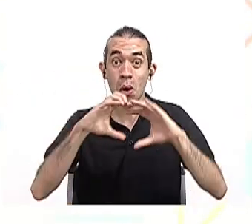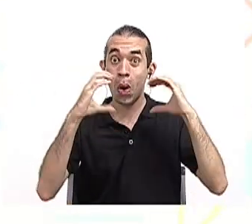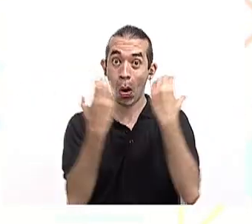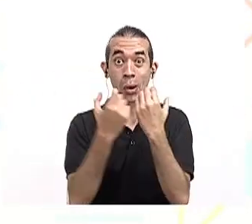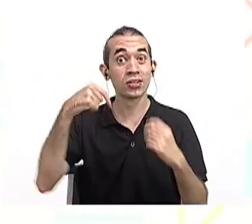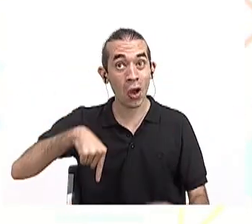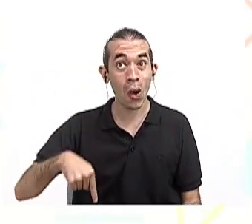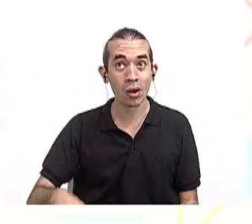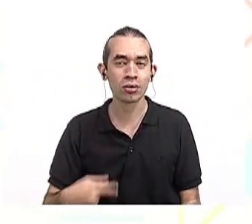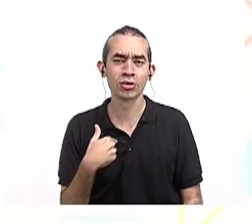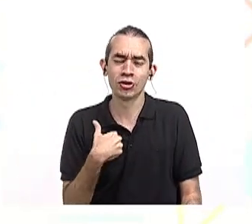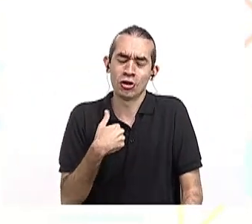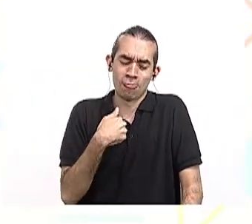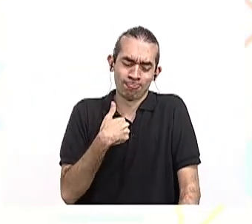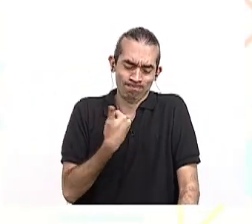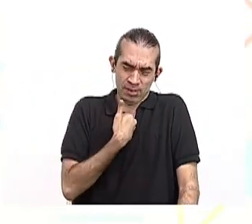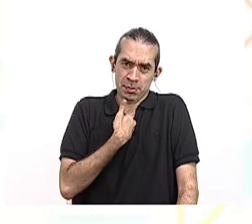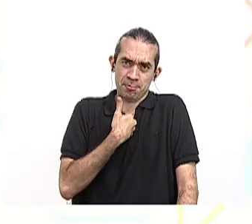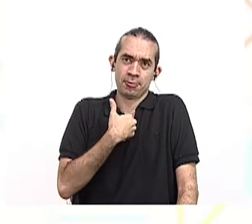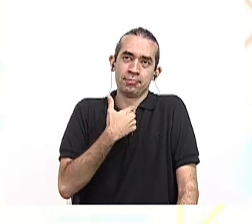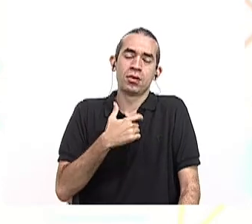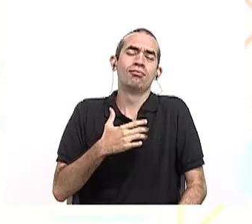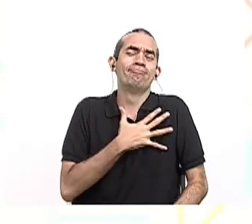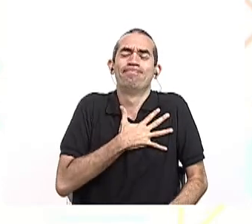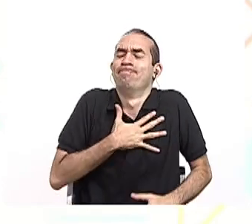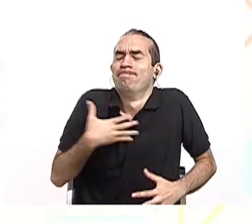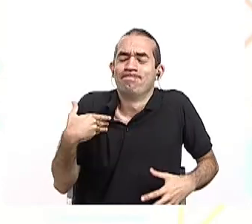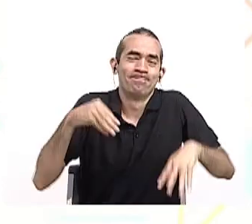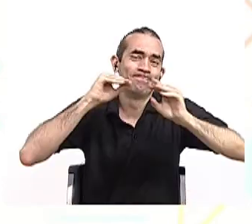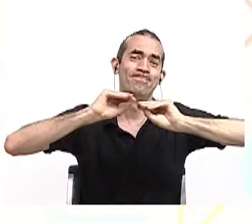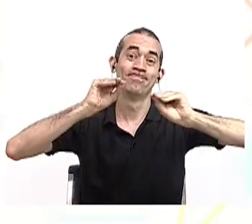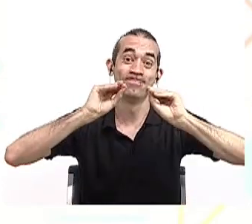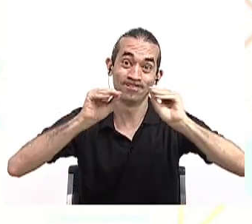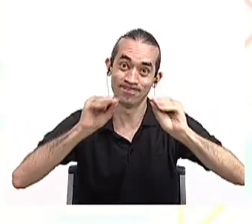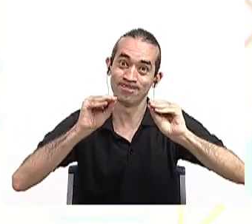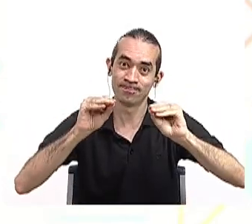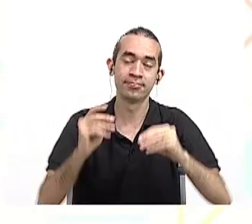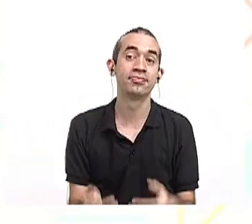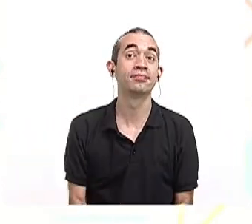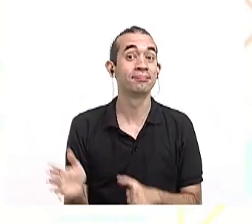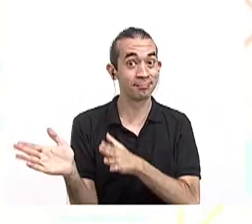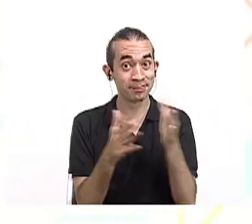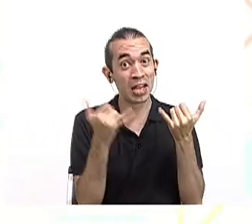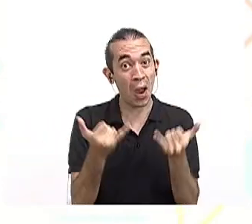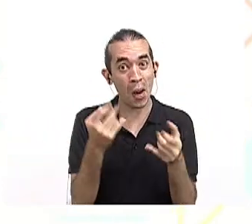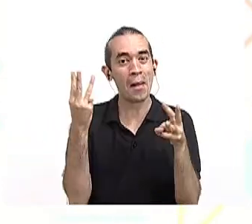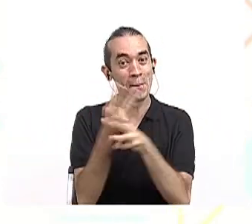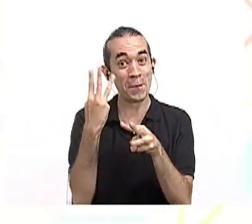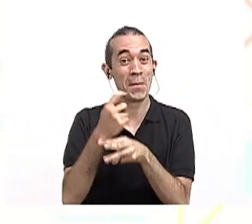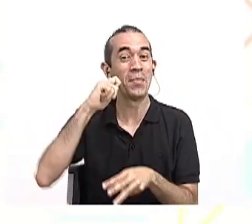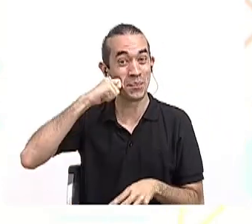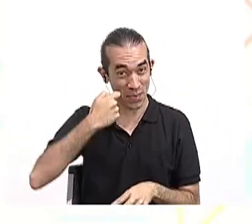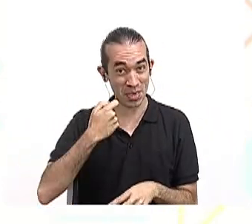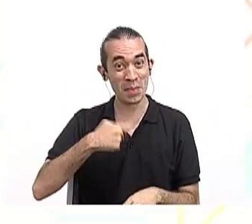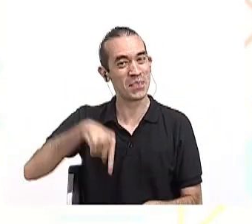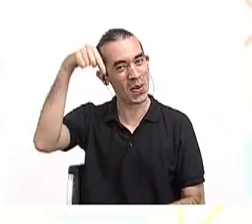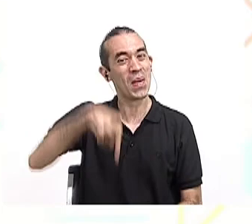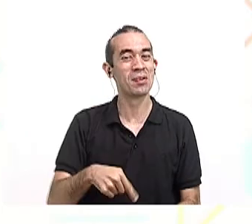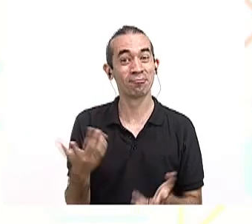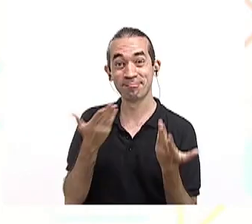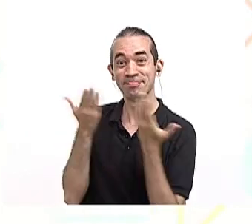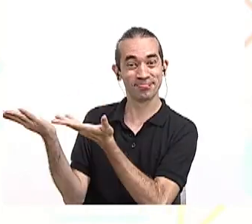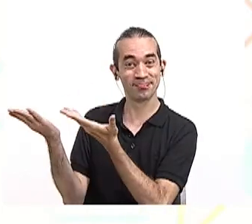hoy? A mí particularmente me encanta enseñar. Vamos ahora al Matematips del día de